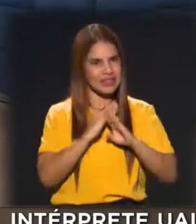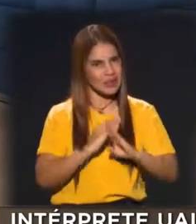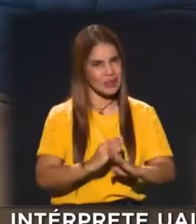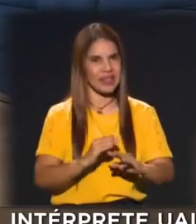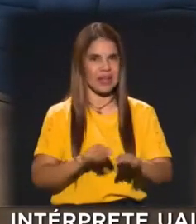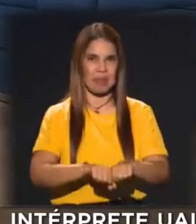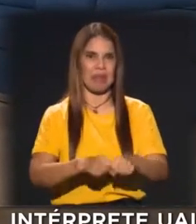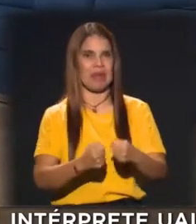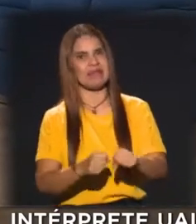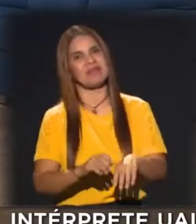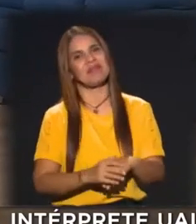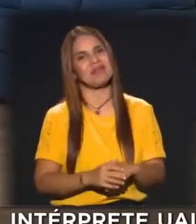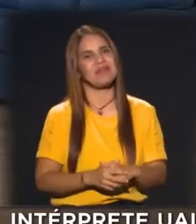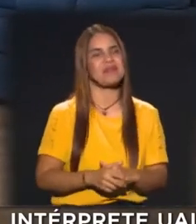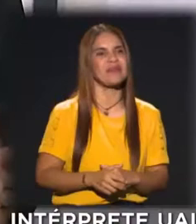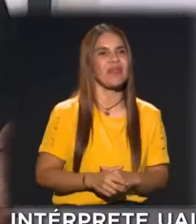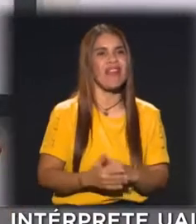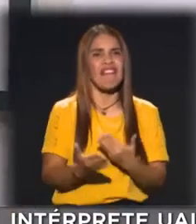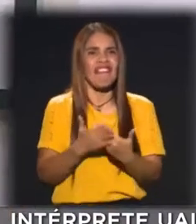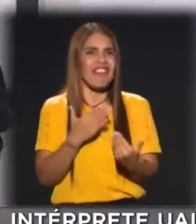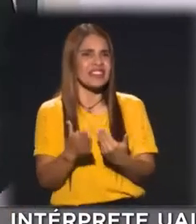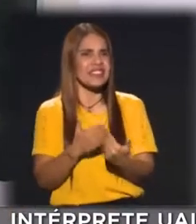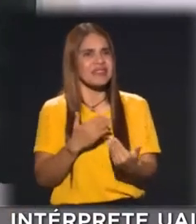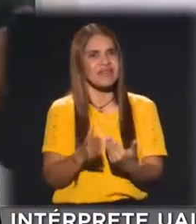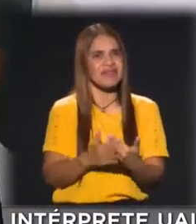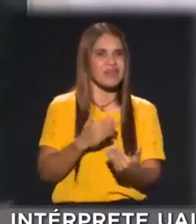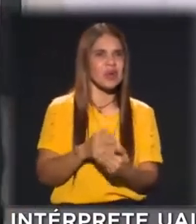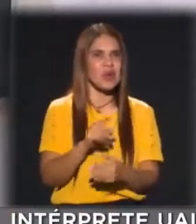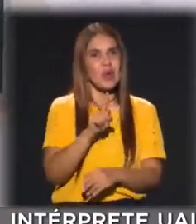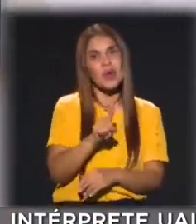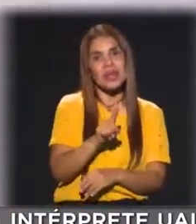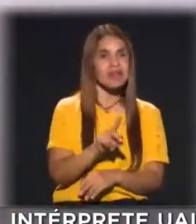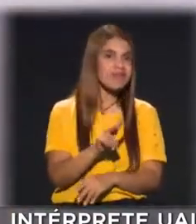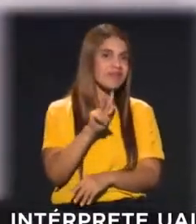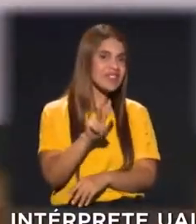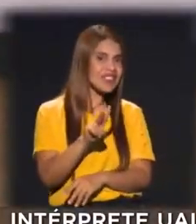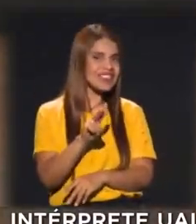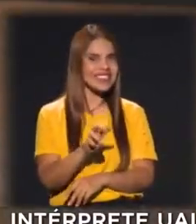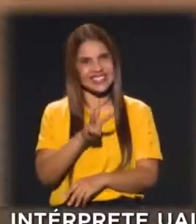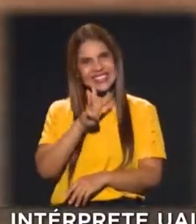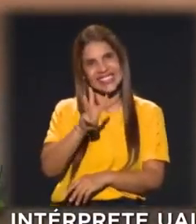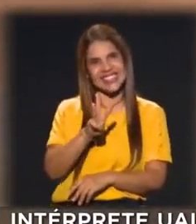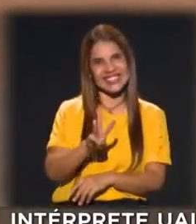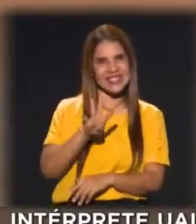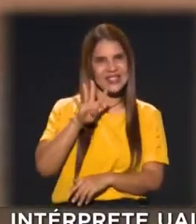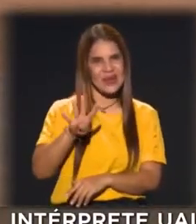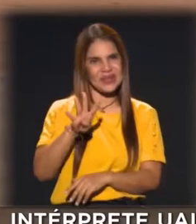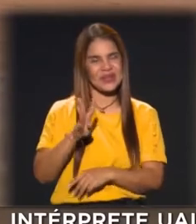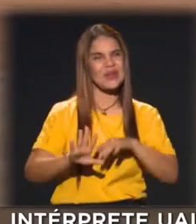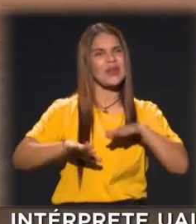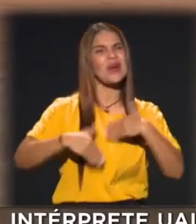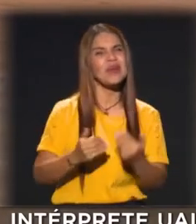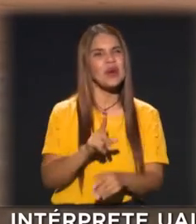Bueno, facilito, mire. Muy facilito. Una, dos, tres y cuatro.